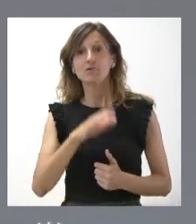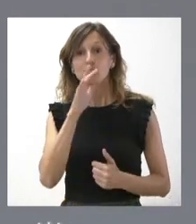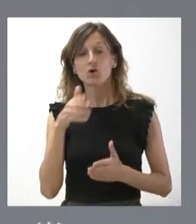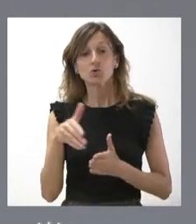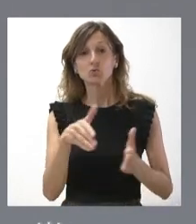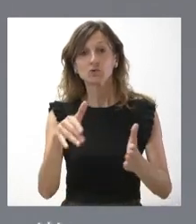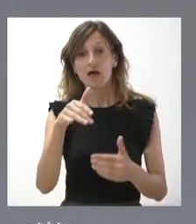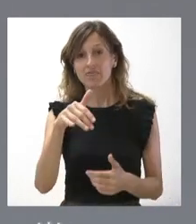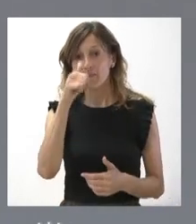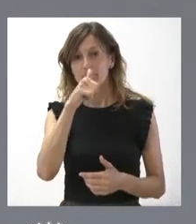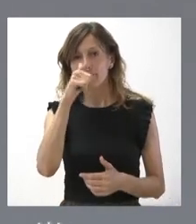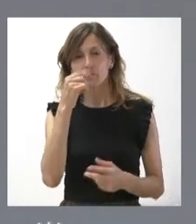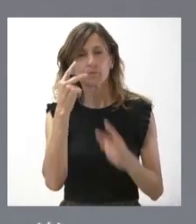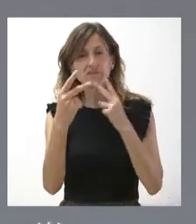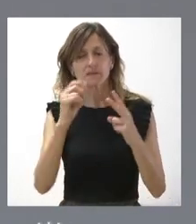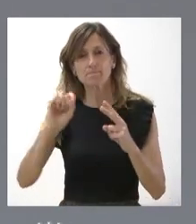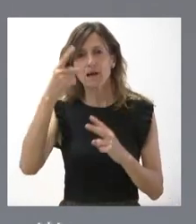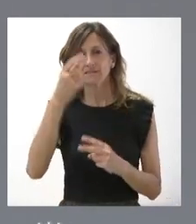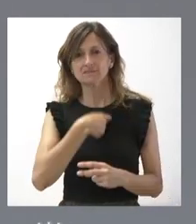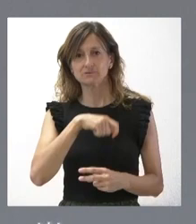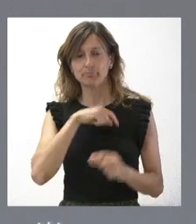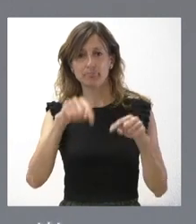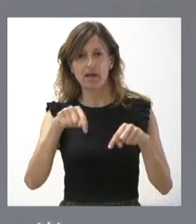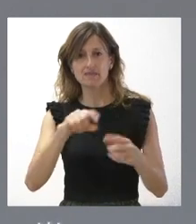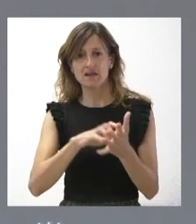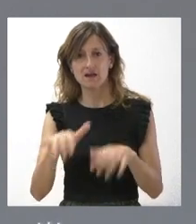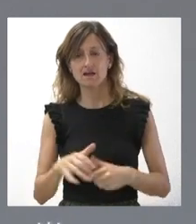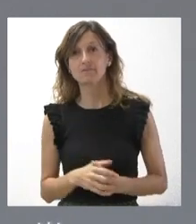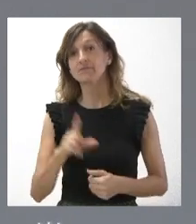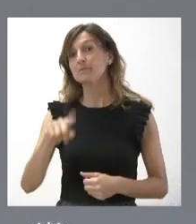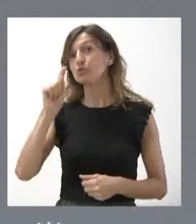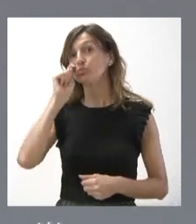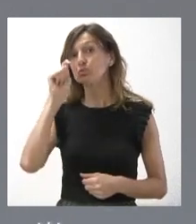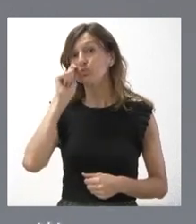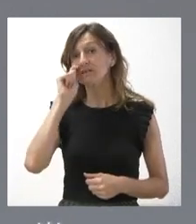son las más visitadas de España y además ese turismo es